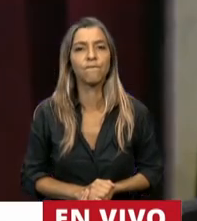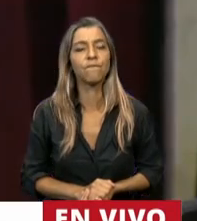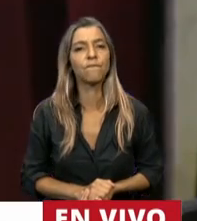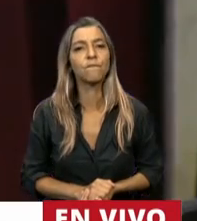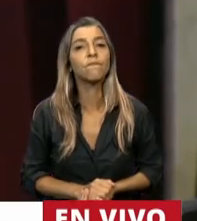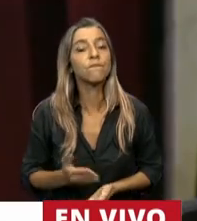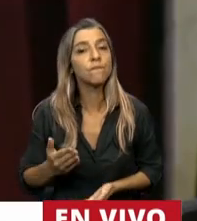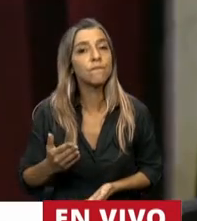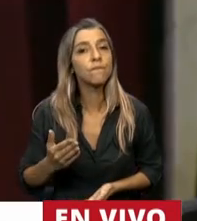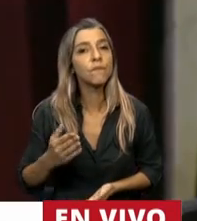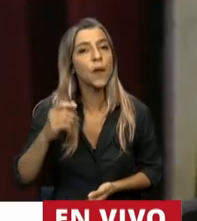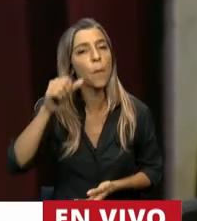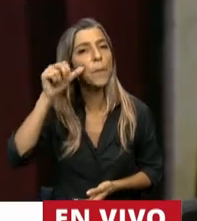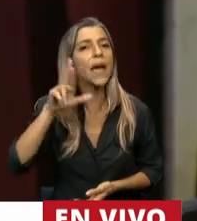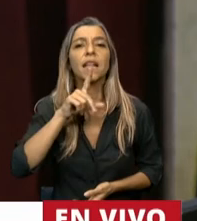Pertile, Elda.